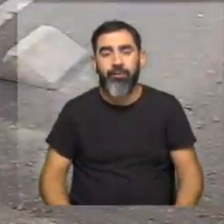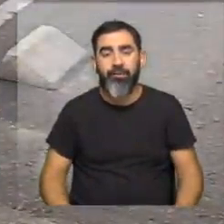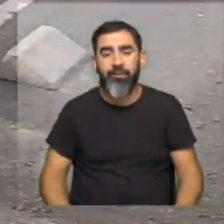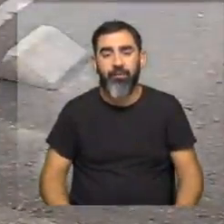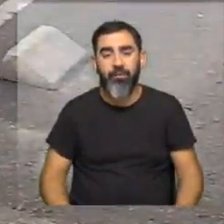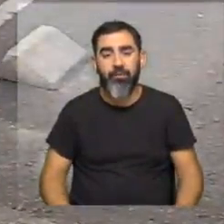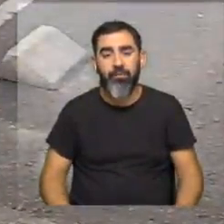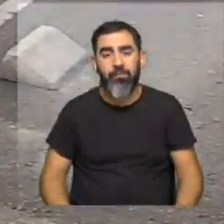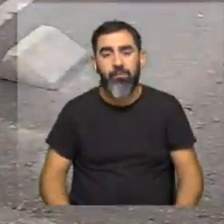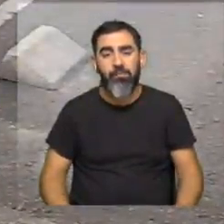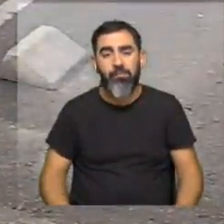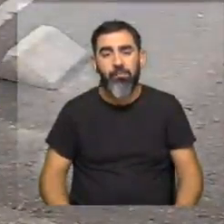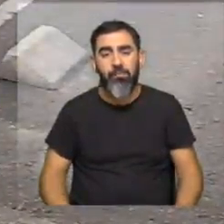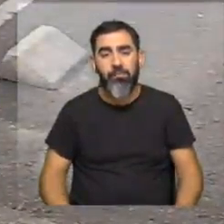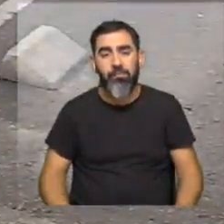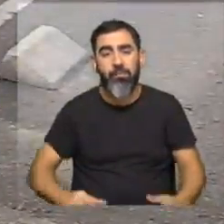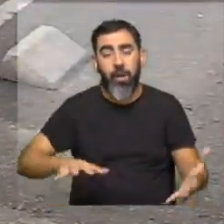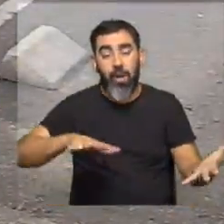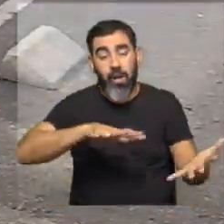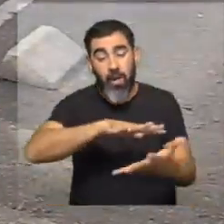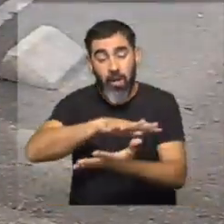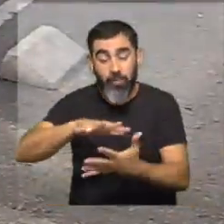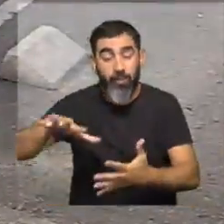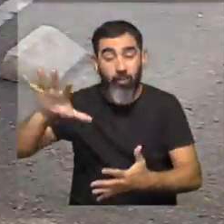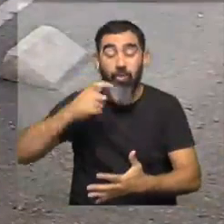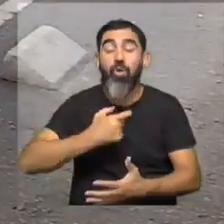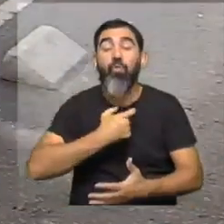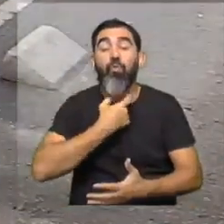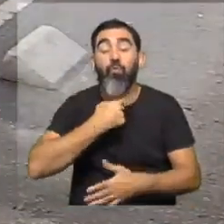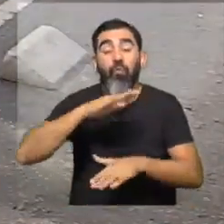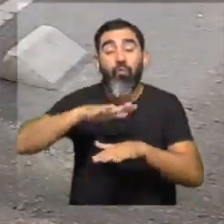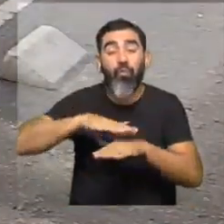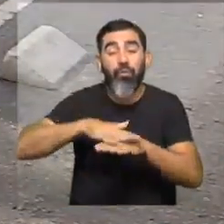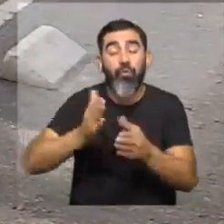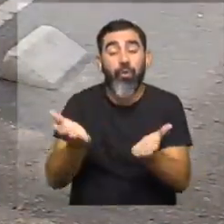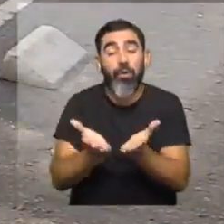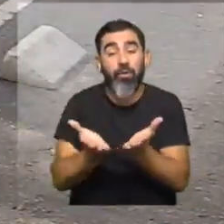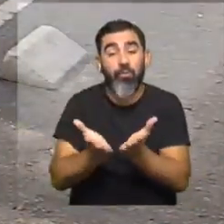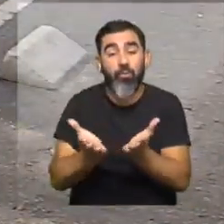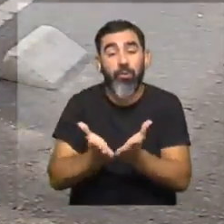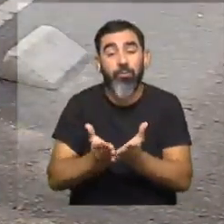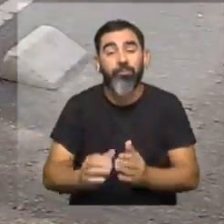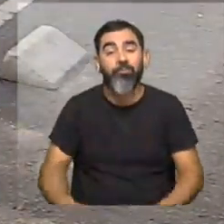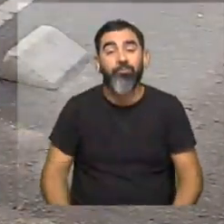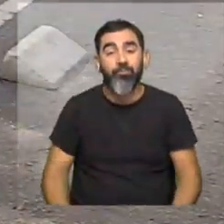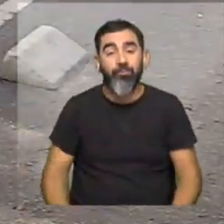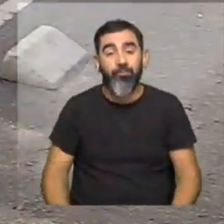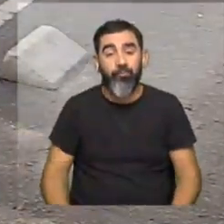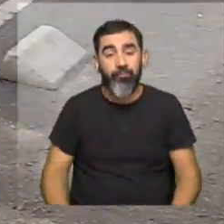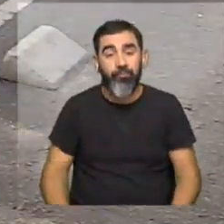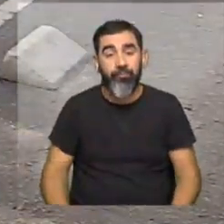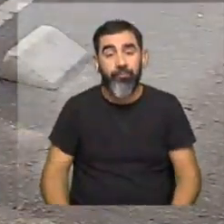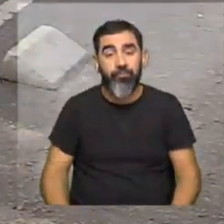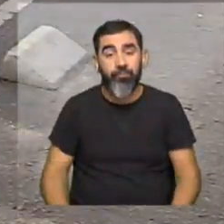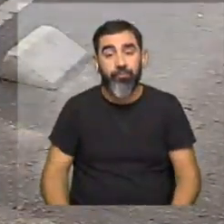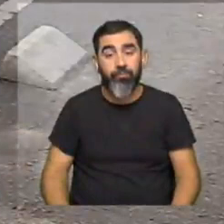Bueno, ustedes veían entonces el clima y escuchaban a los voceros de los y las estudiantes cuál es su planteo. Seguramente están viendo